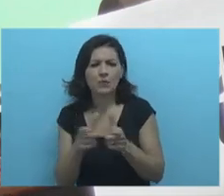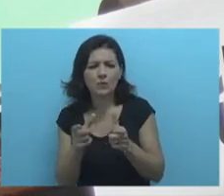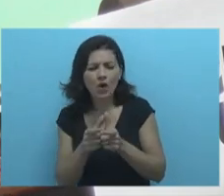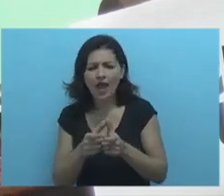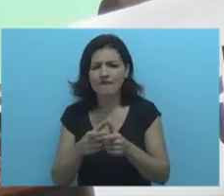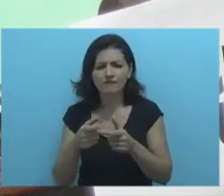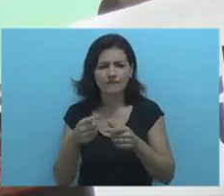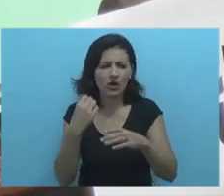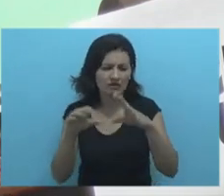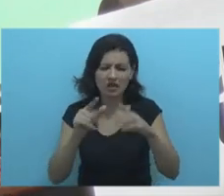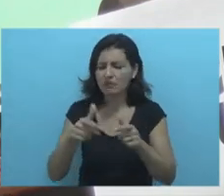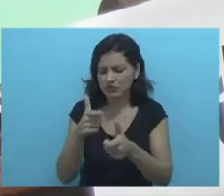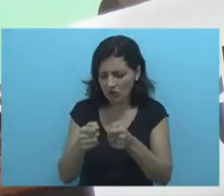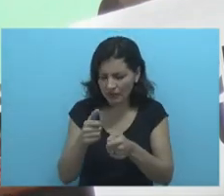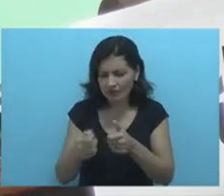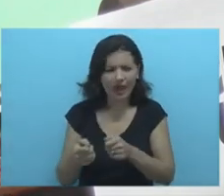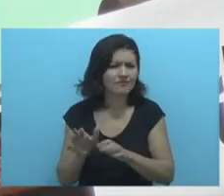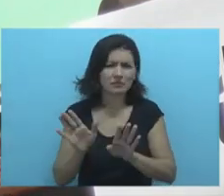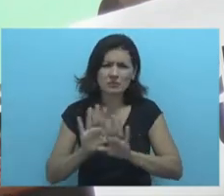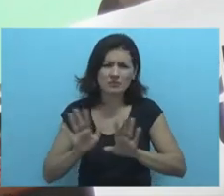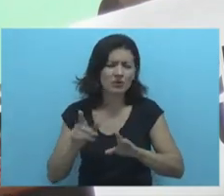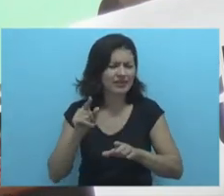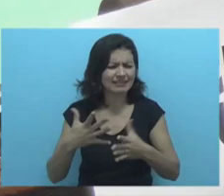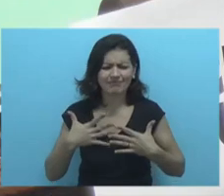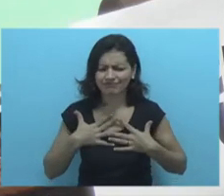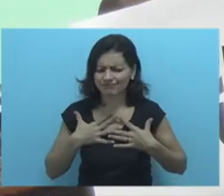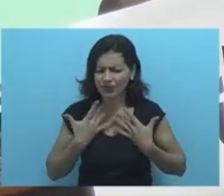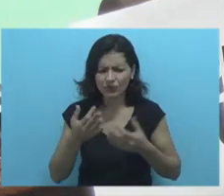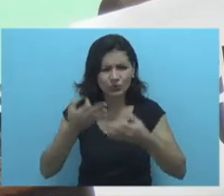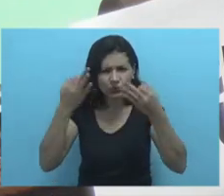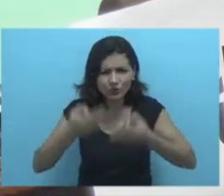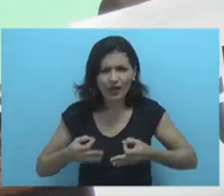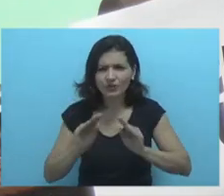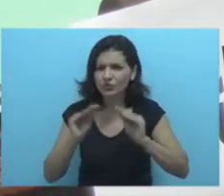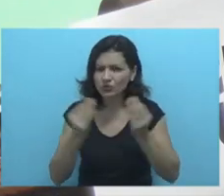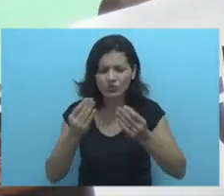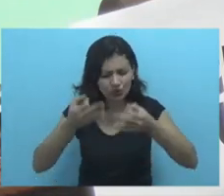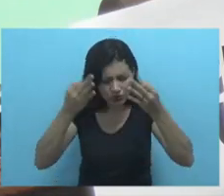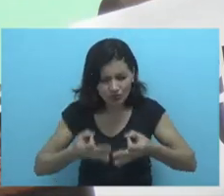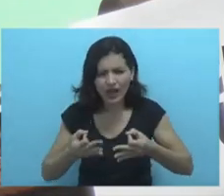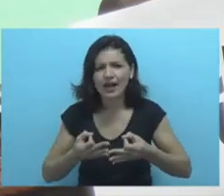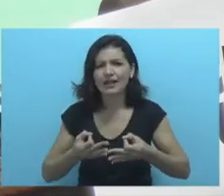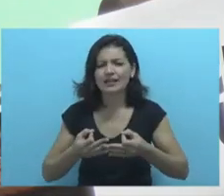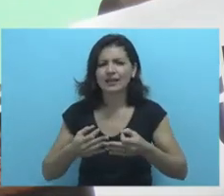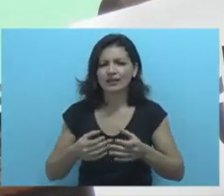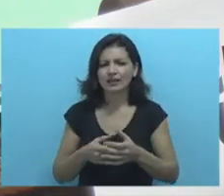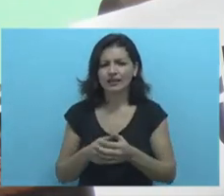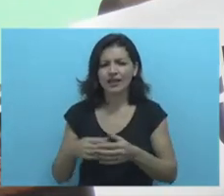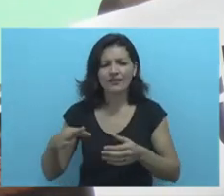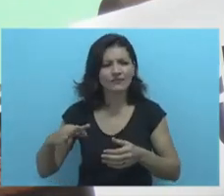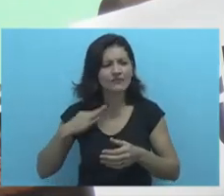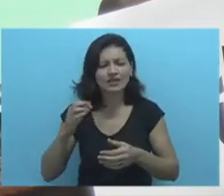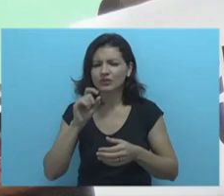el tiempo para contestarle. Esa entrega de que su tiempo personal es un tiempo dedicado a